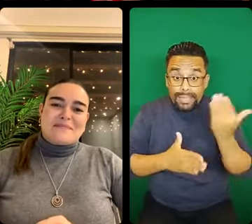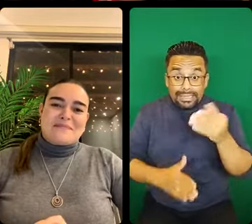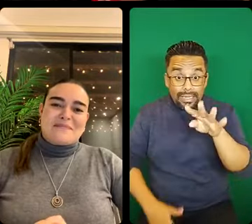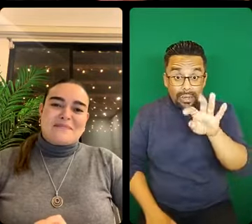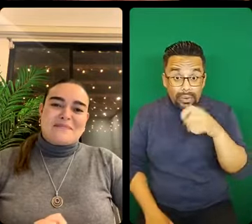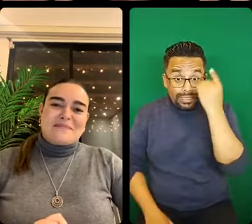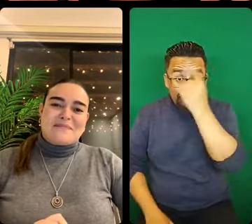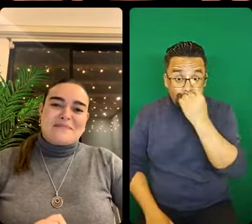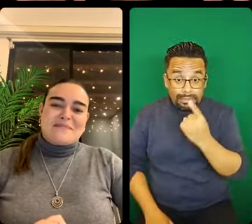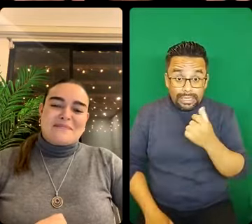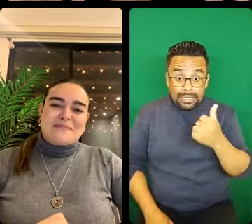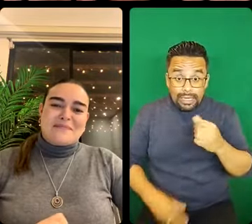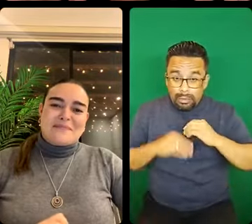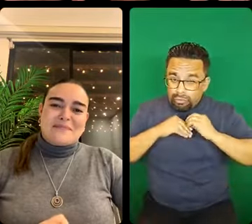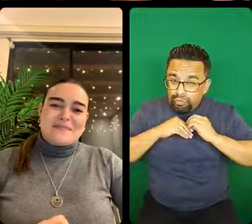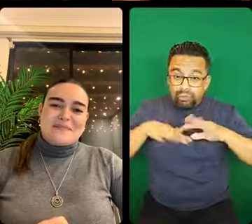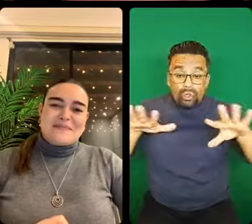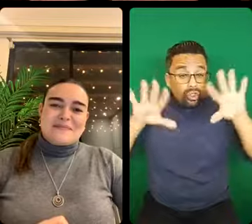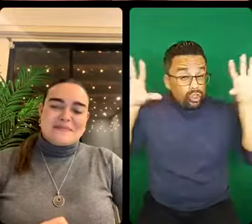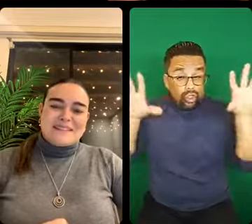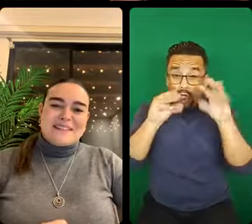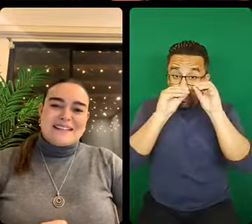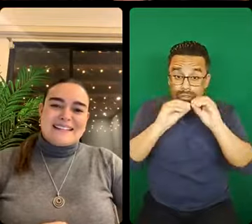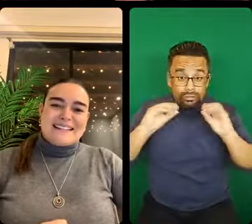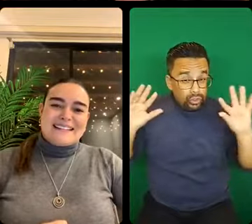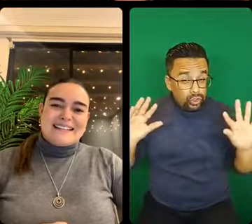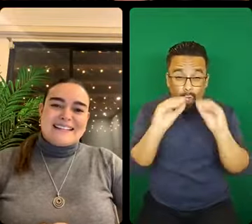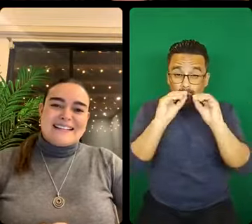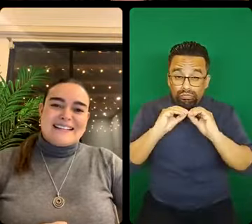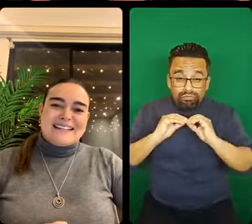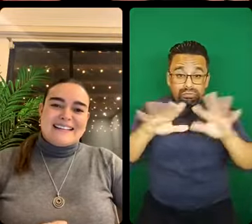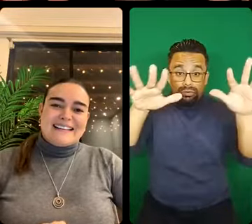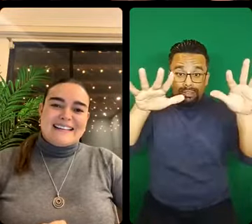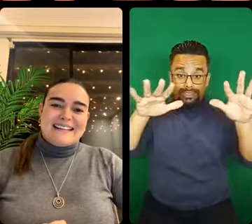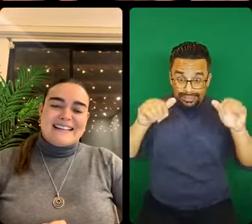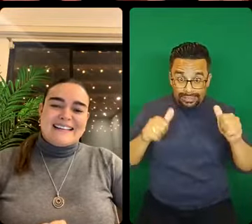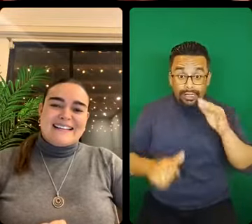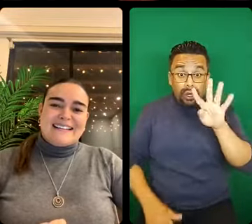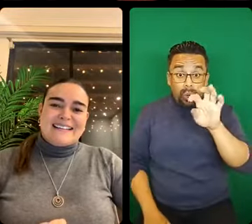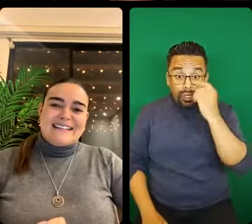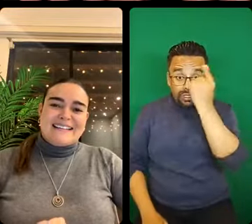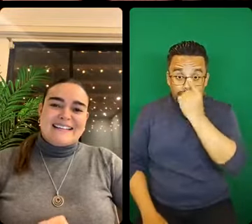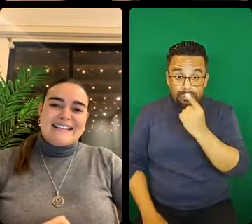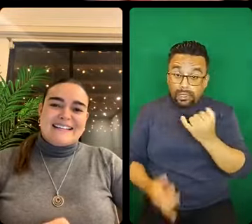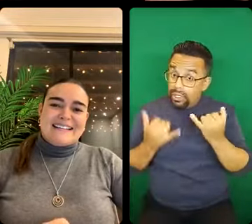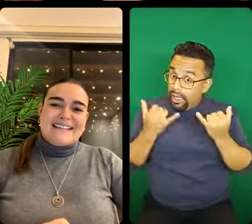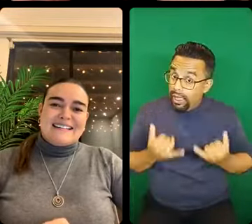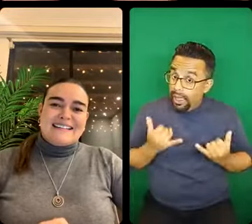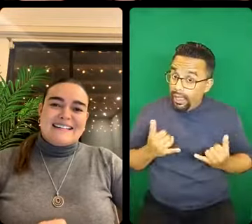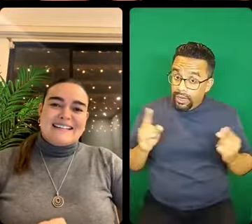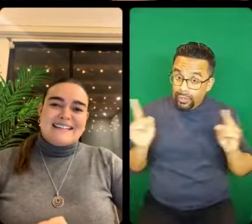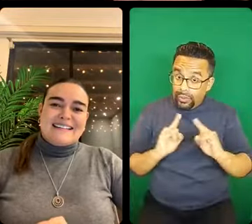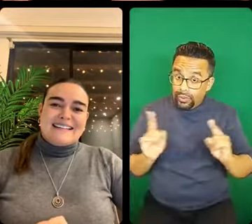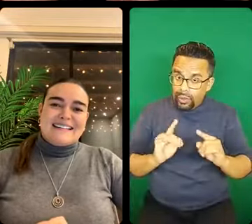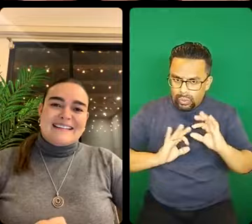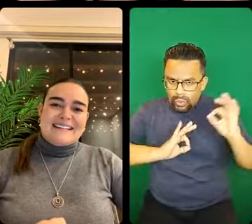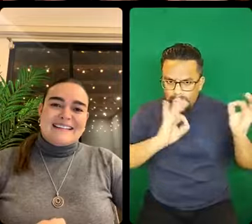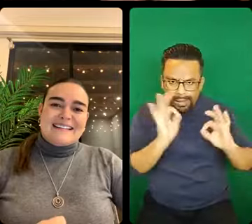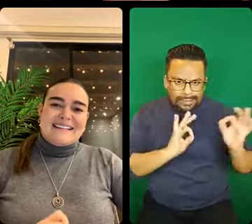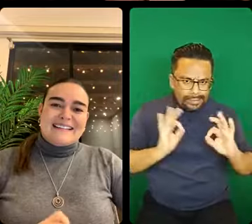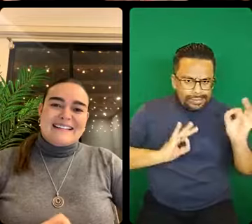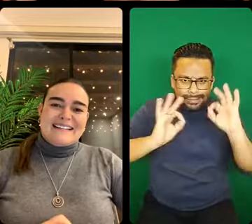septiembre arrancan todas las campañas publicitarias de todas las categorías. Entonces ustedes por lo pronto empiecen a armarlas, vayan